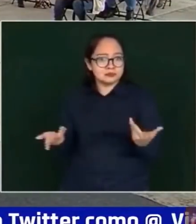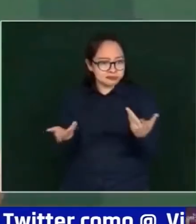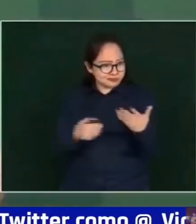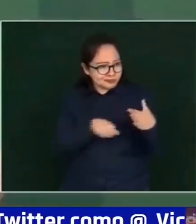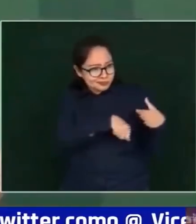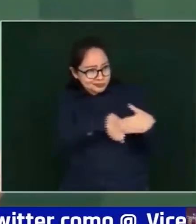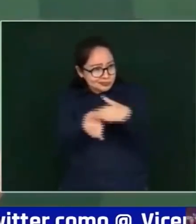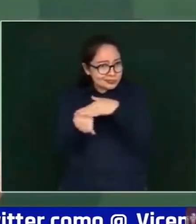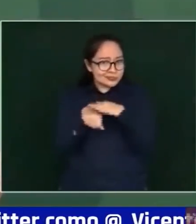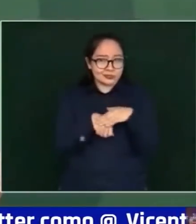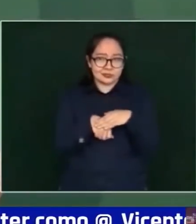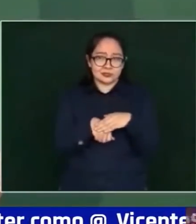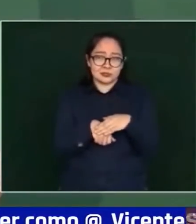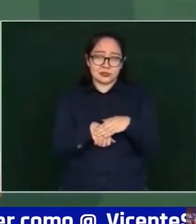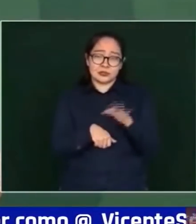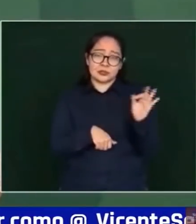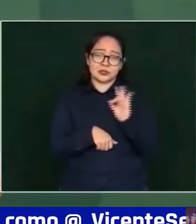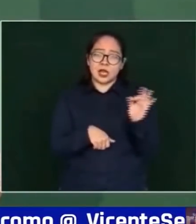sin hipocresías.